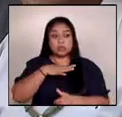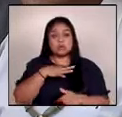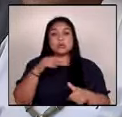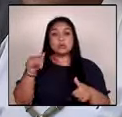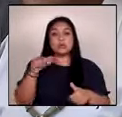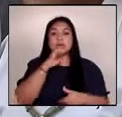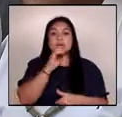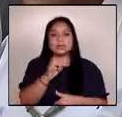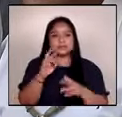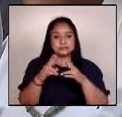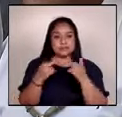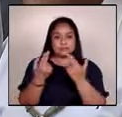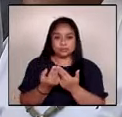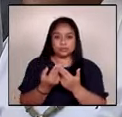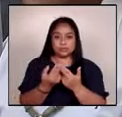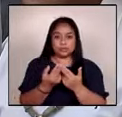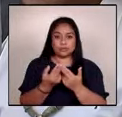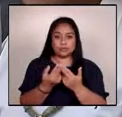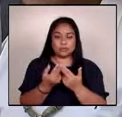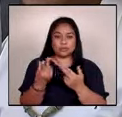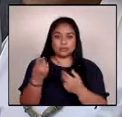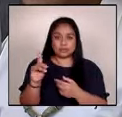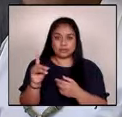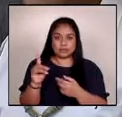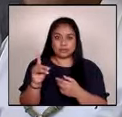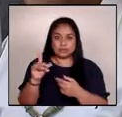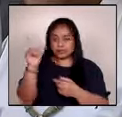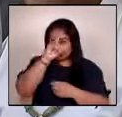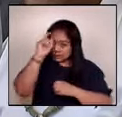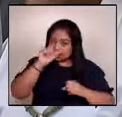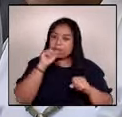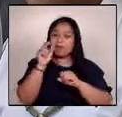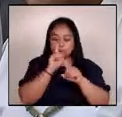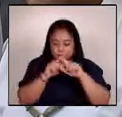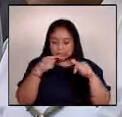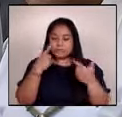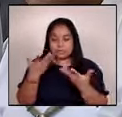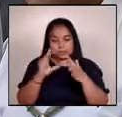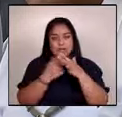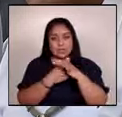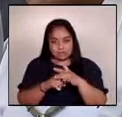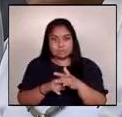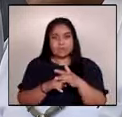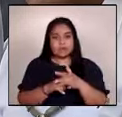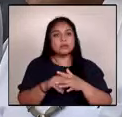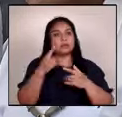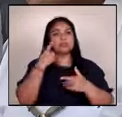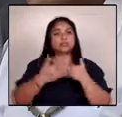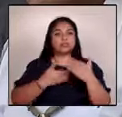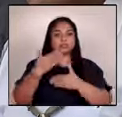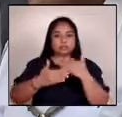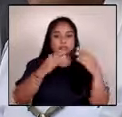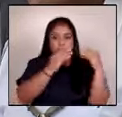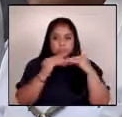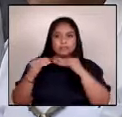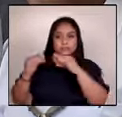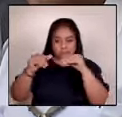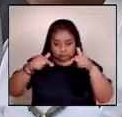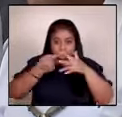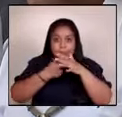es una reunión de trabajo en donde hemos empezado un proceso de diálogo. Estamos empezando